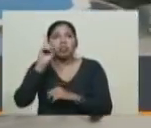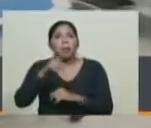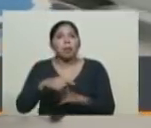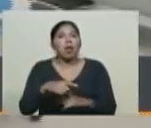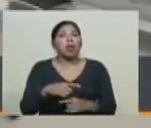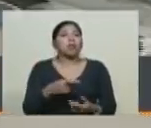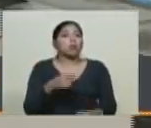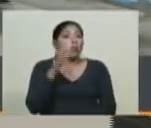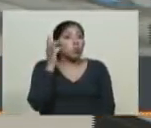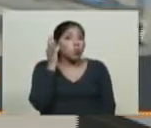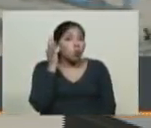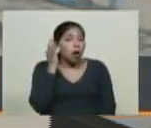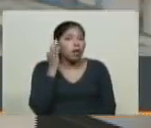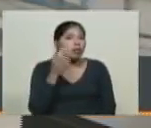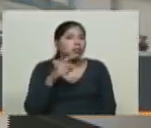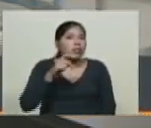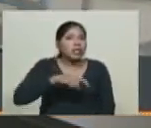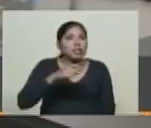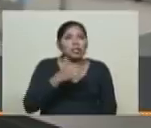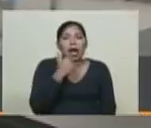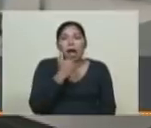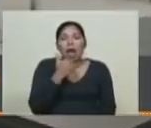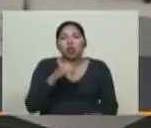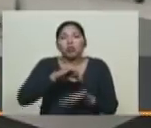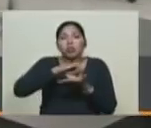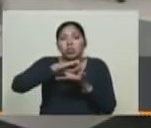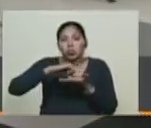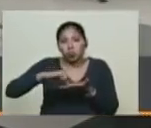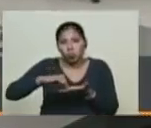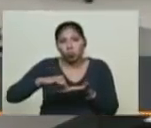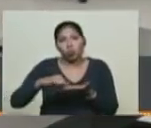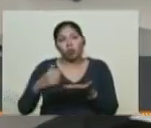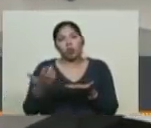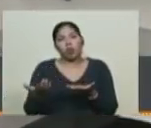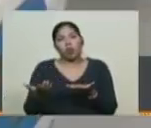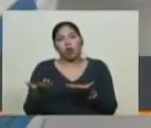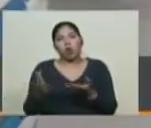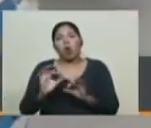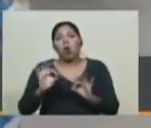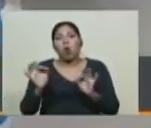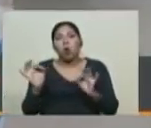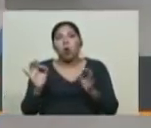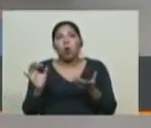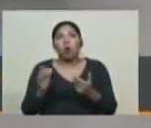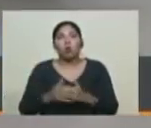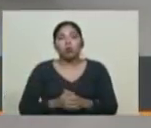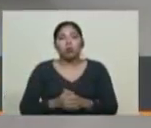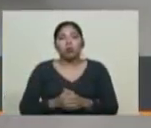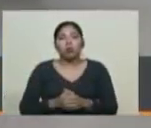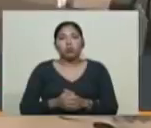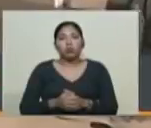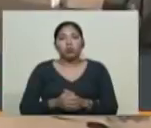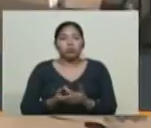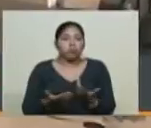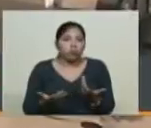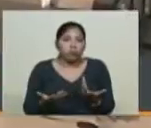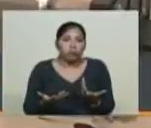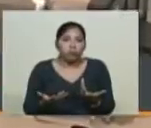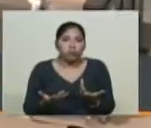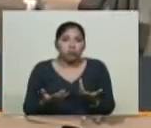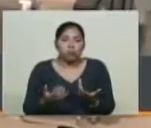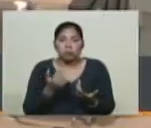mujeres que necesiten cirugías y cuidado de lo que es un nivel de riesgo